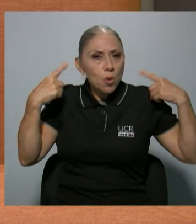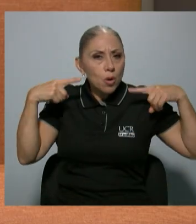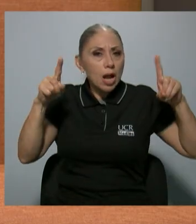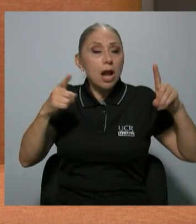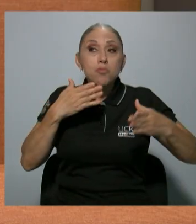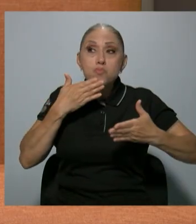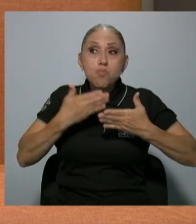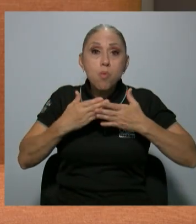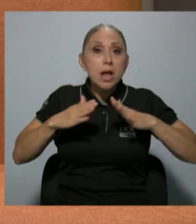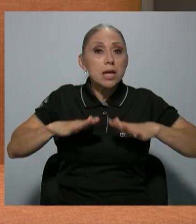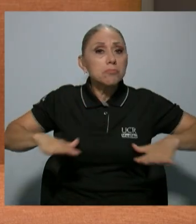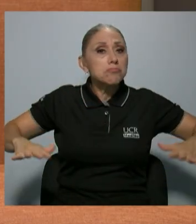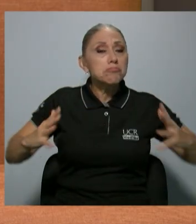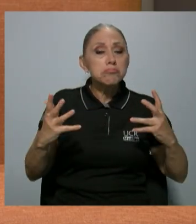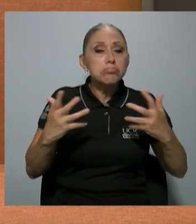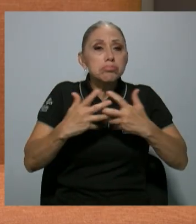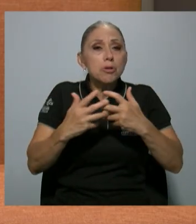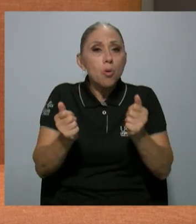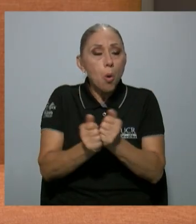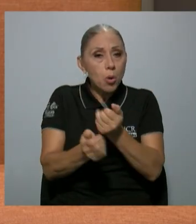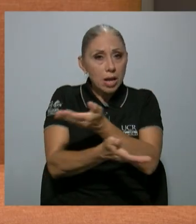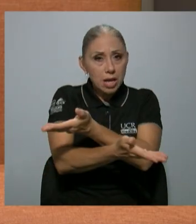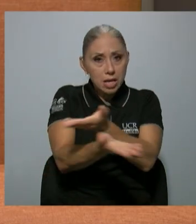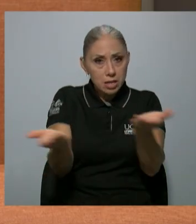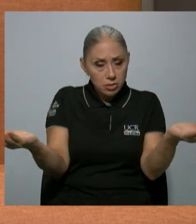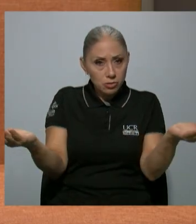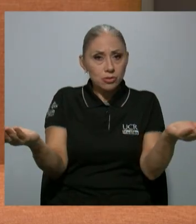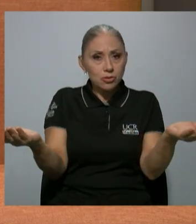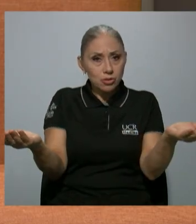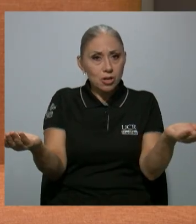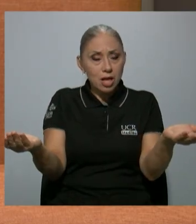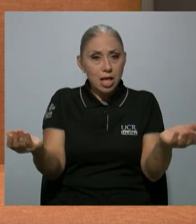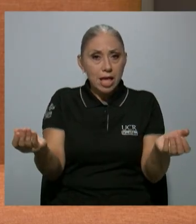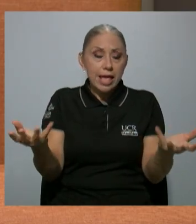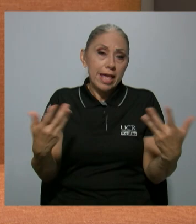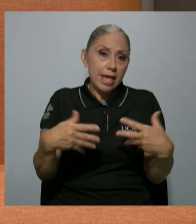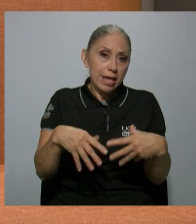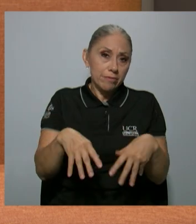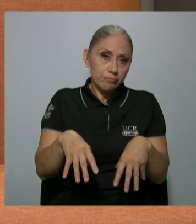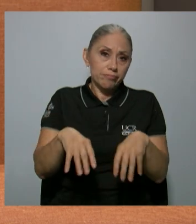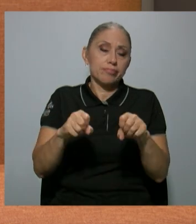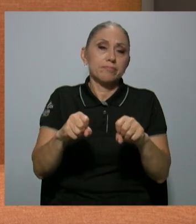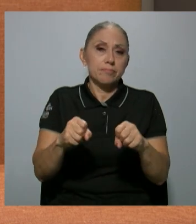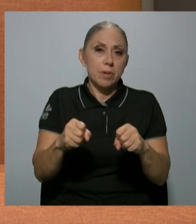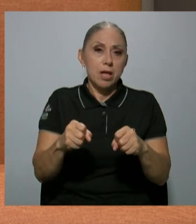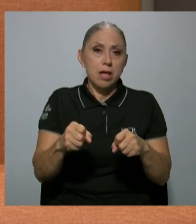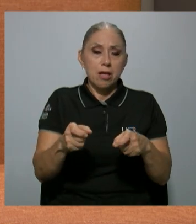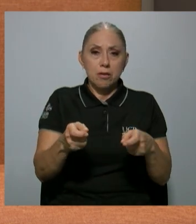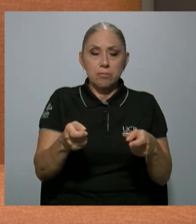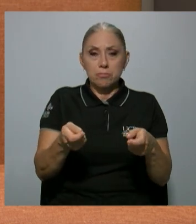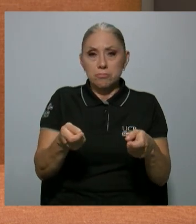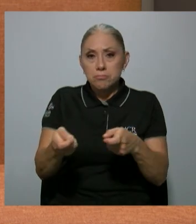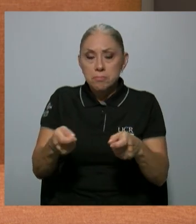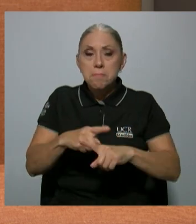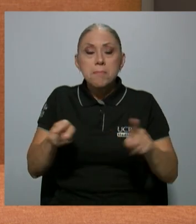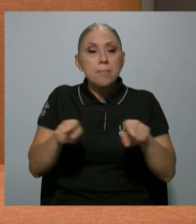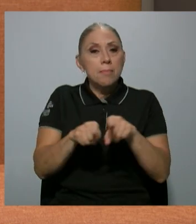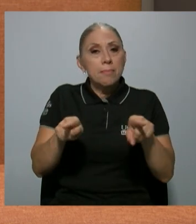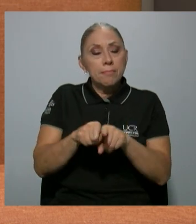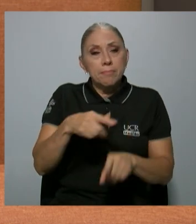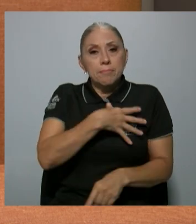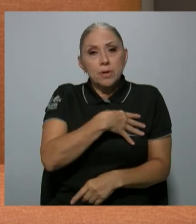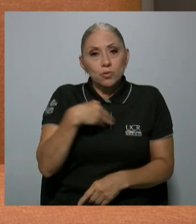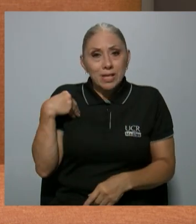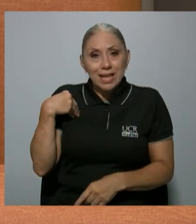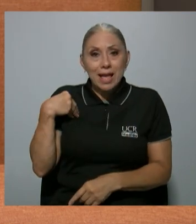clima con ellos, con ellas en el ejercicio del poder, pero además también me gustaría